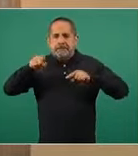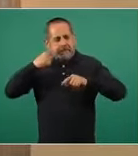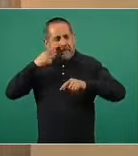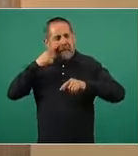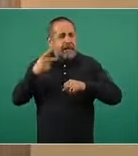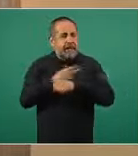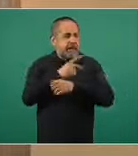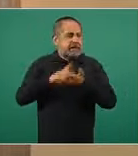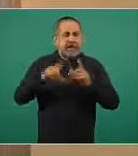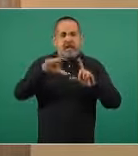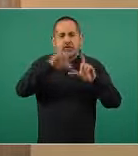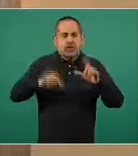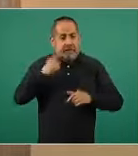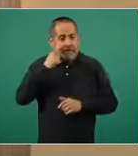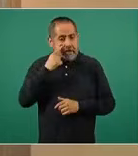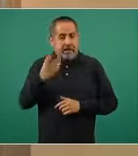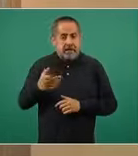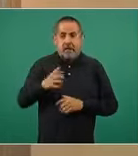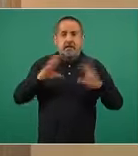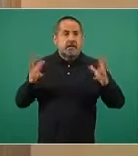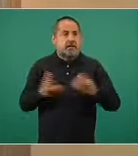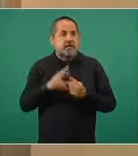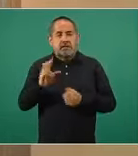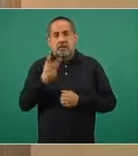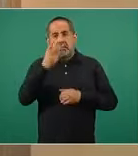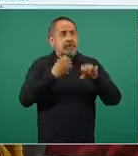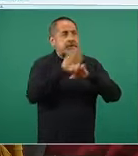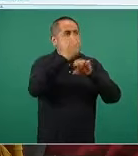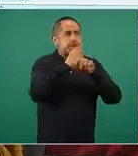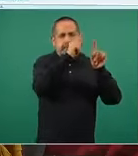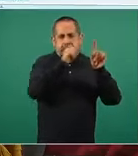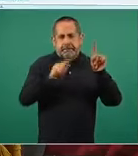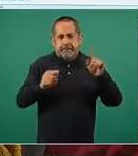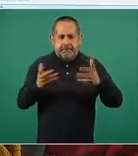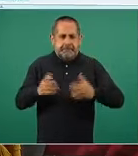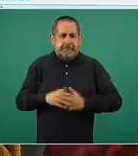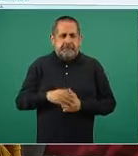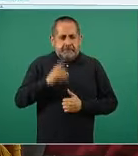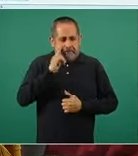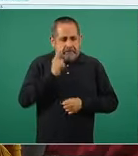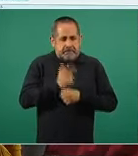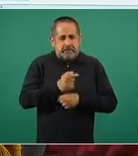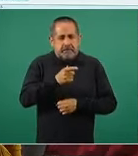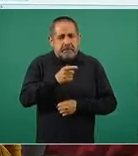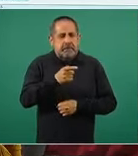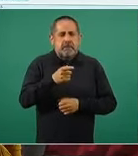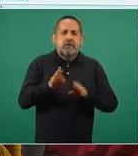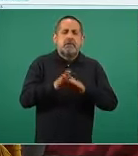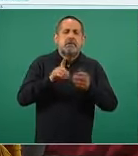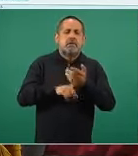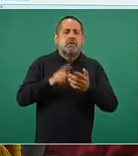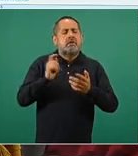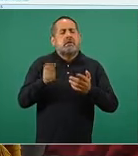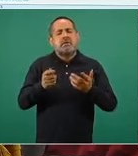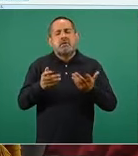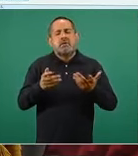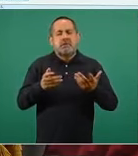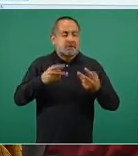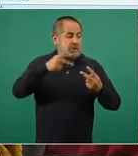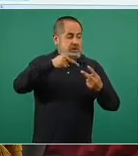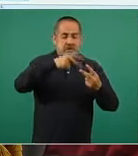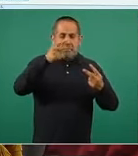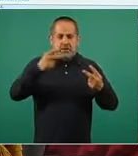nivel nacional, distribuidos en las 32 entidades federativas. E identificamos también claramente como la par la